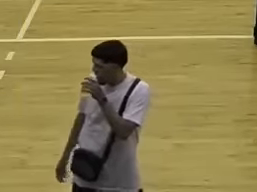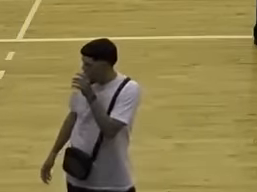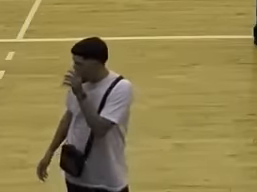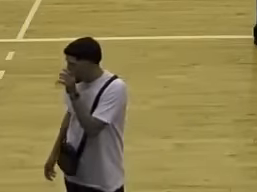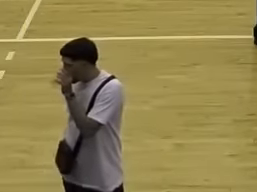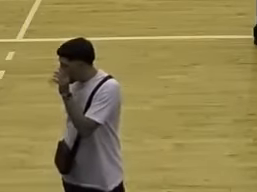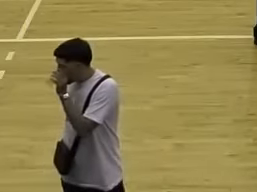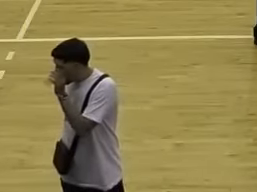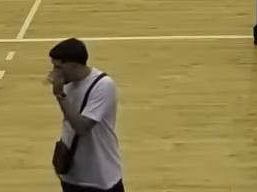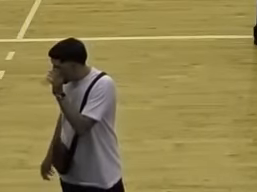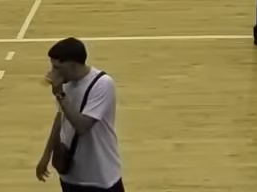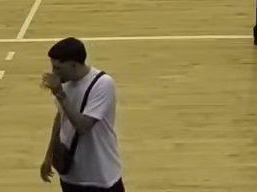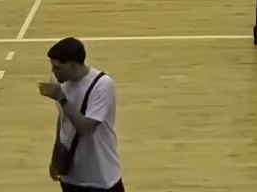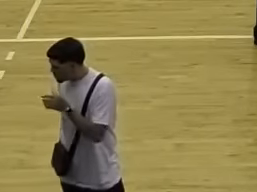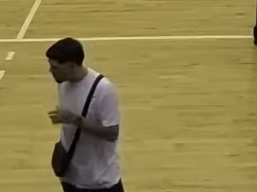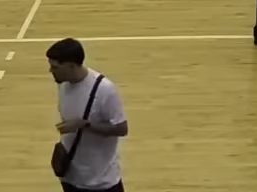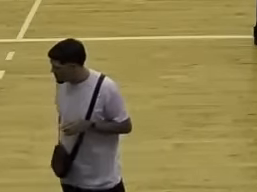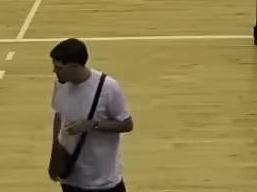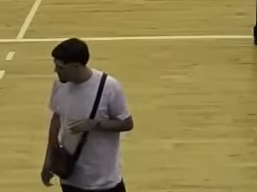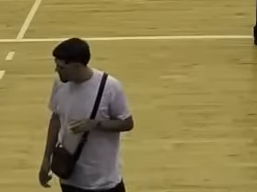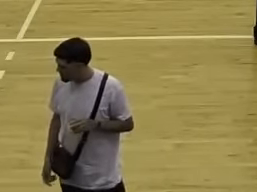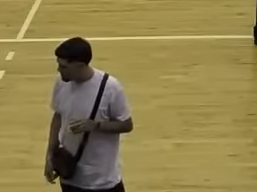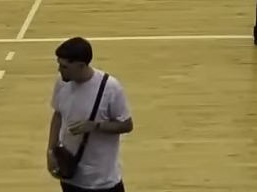Amigos fanáticos, retornamos a la acción.